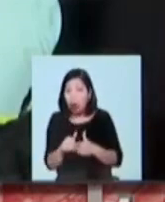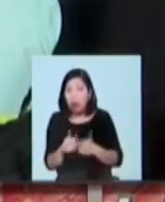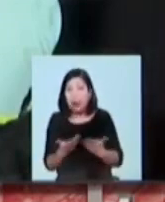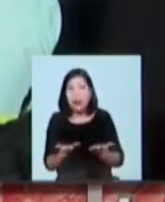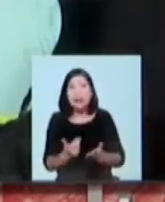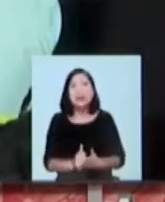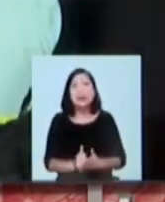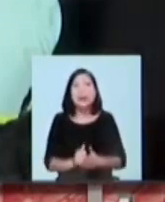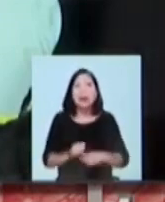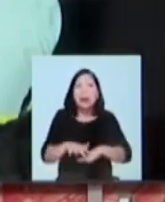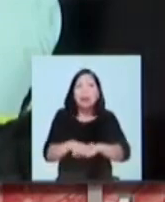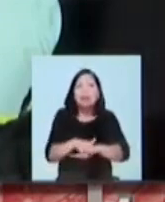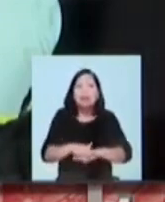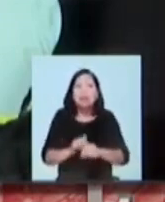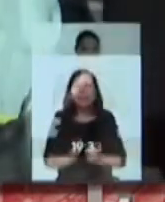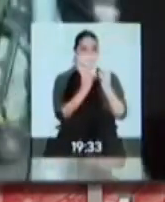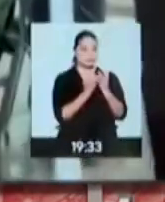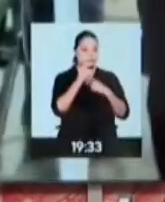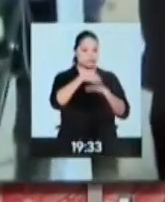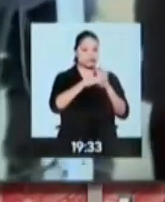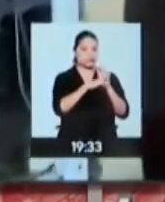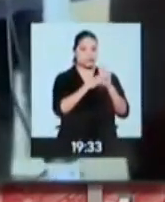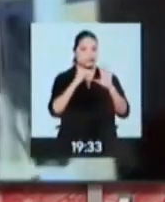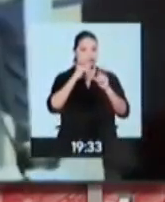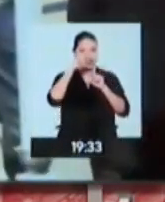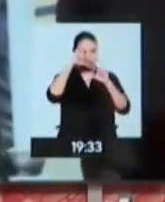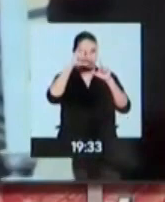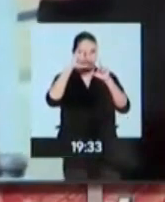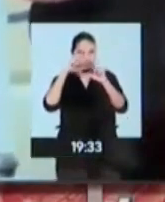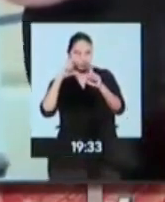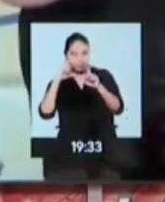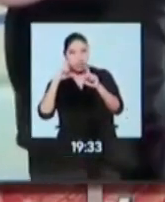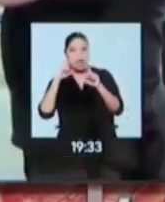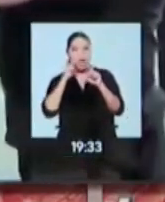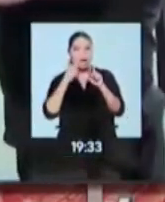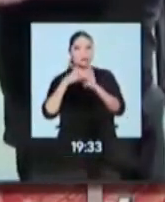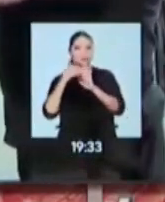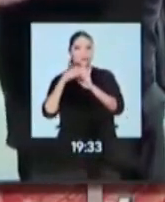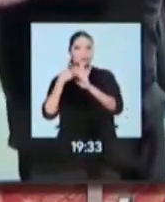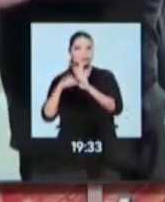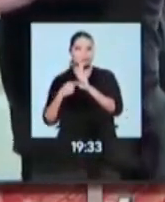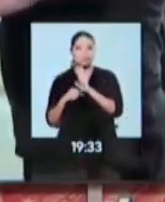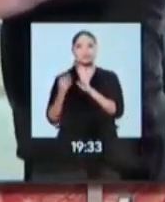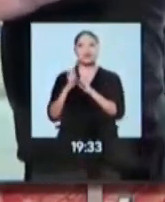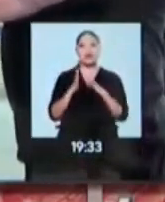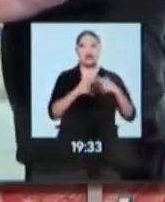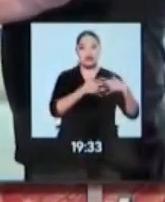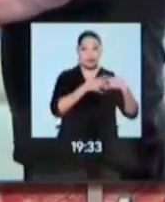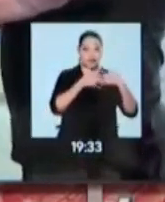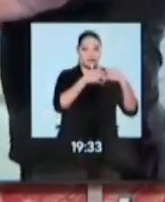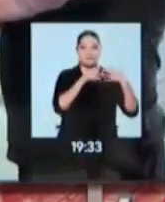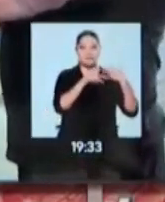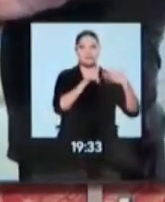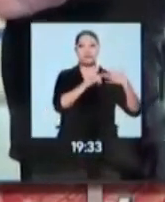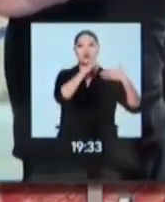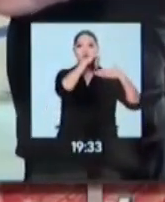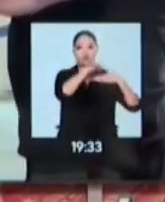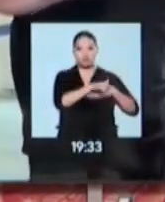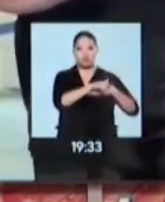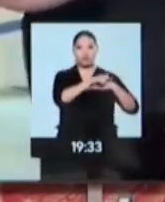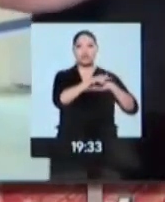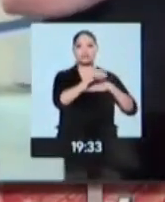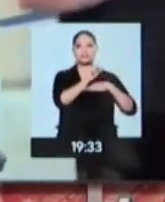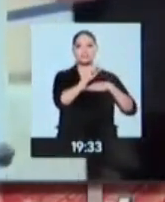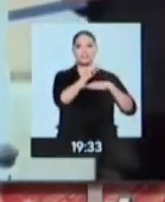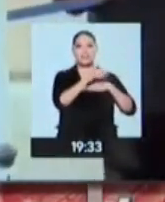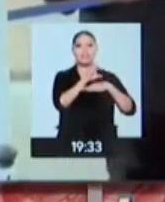Pedro Pablo Kuczynski, ¿no? Pero acabas de decir, efectivamente, no ha colaborado, tiene muchos asuntos en contra, más bien,